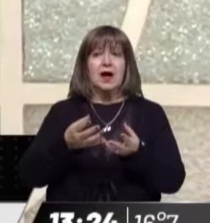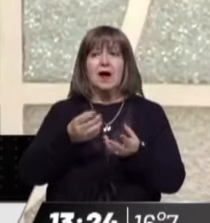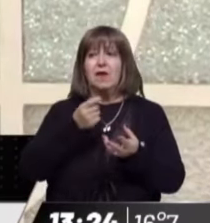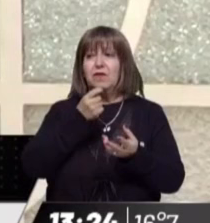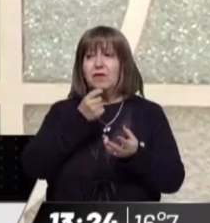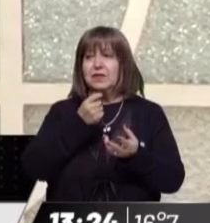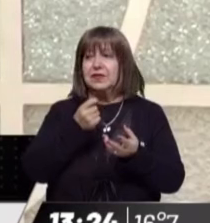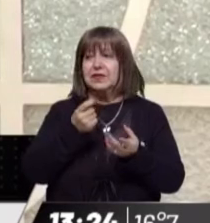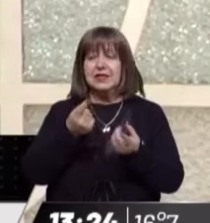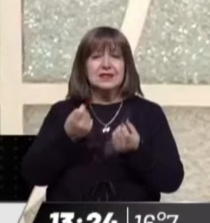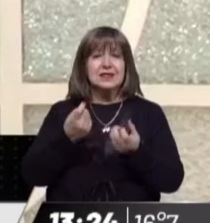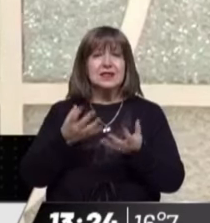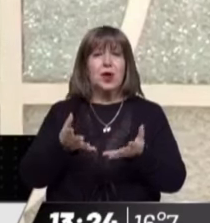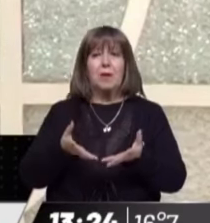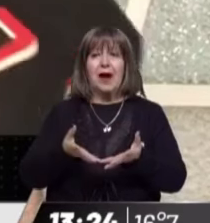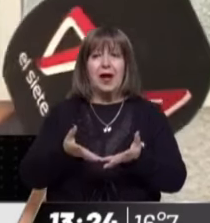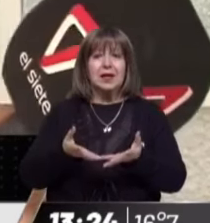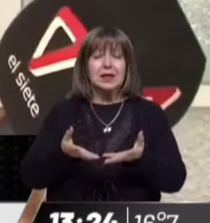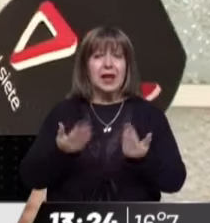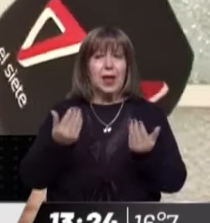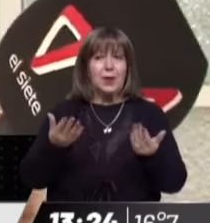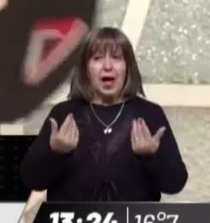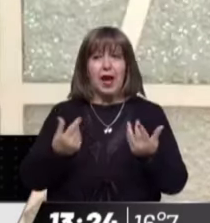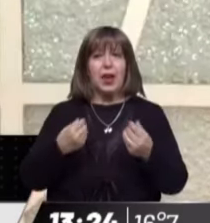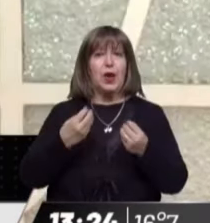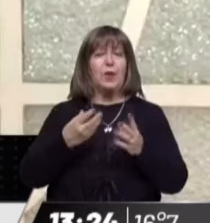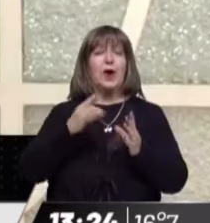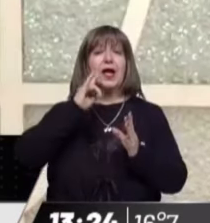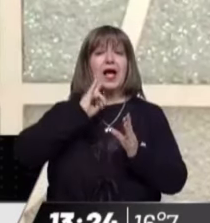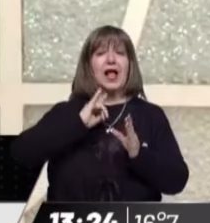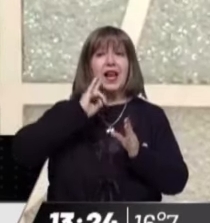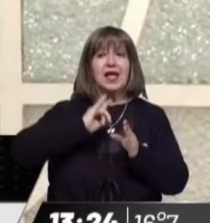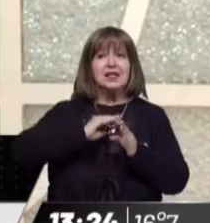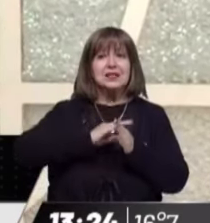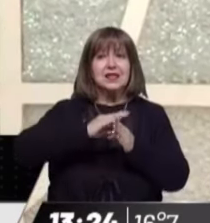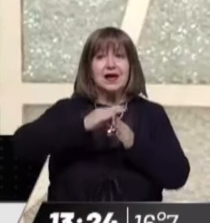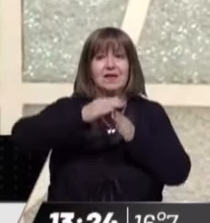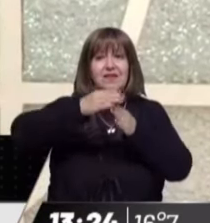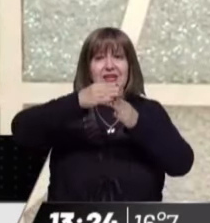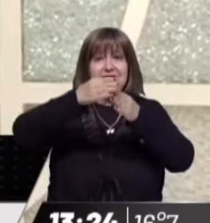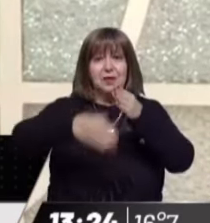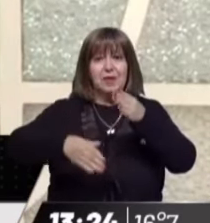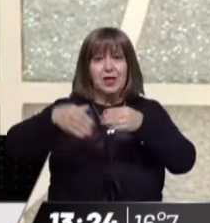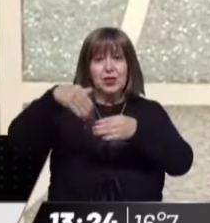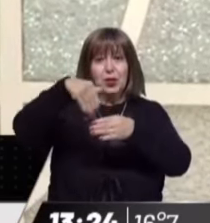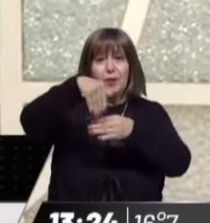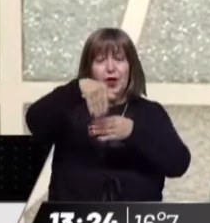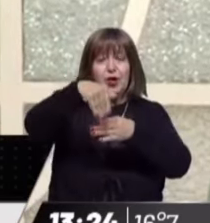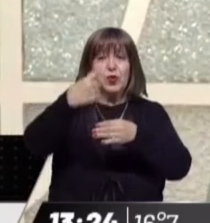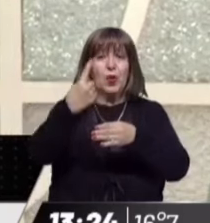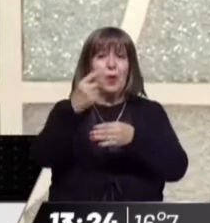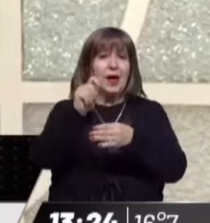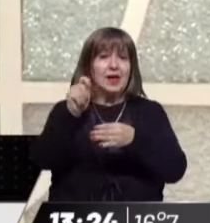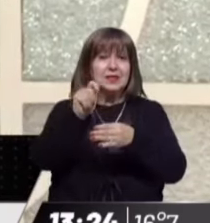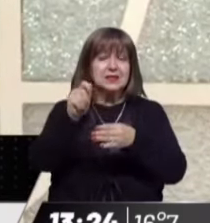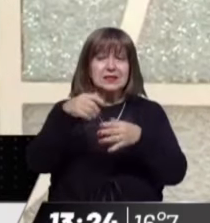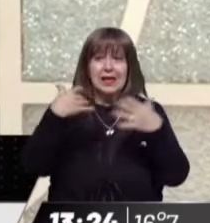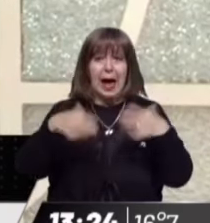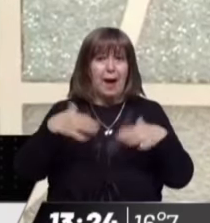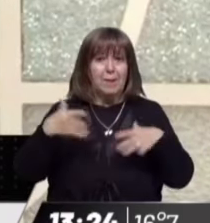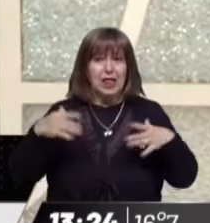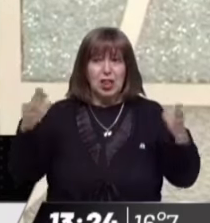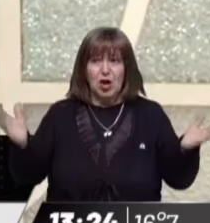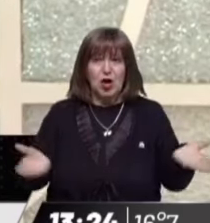plazos de vencimiento. En medio de la leche que se está por vencer. En medio de la leche, entonces, nada, ahí más que nada